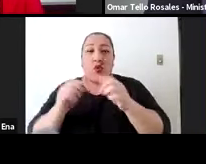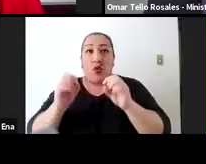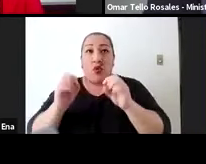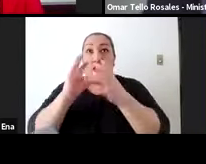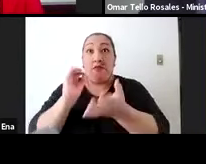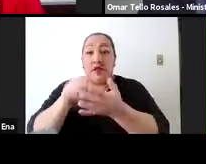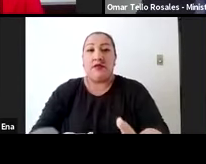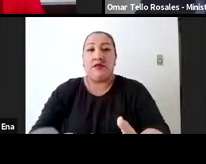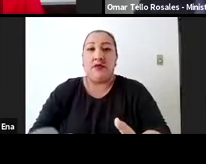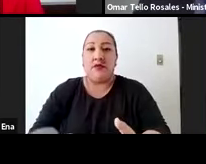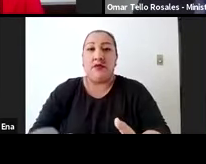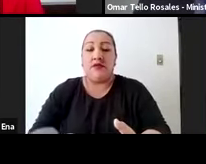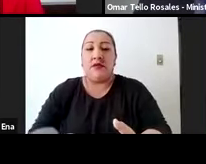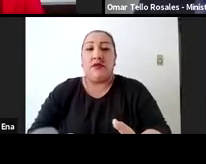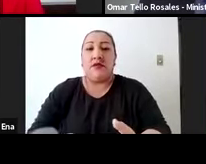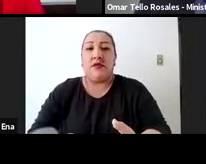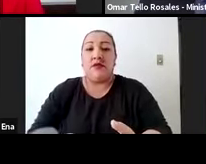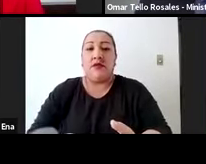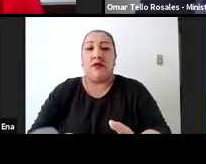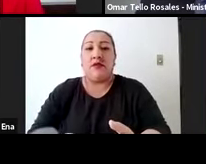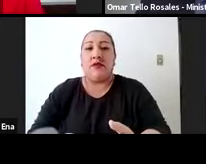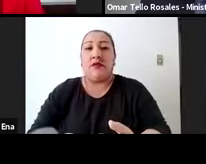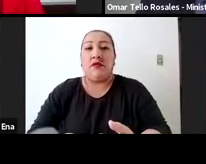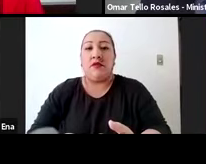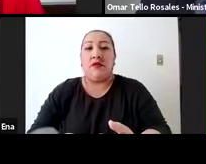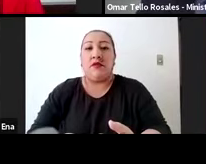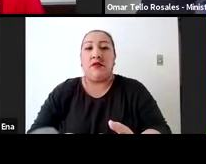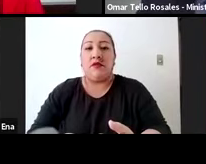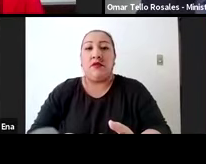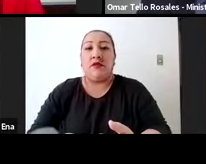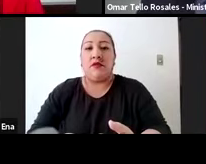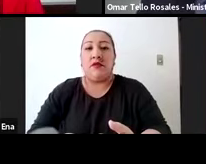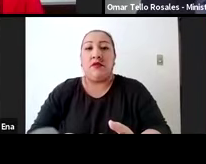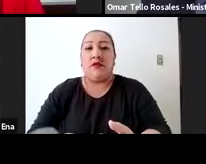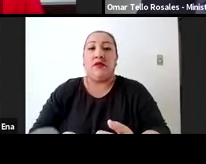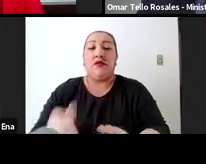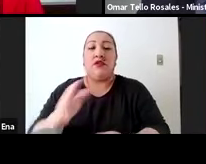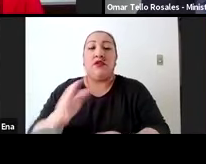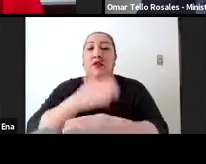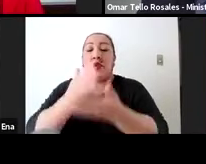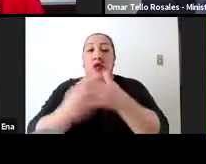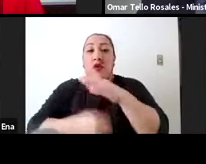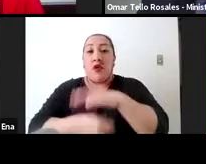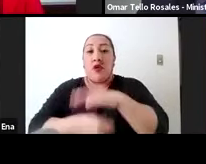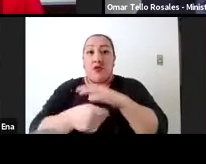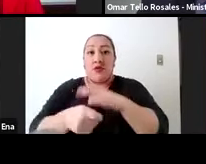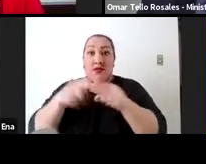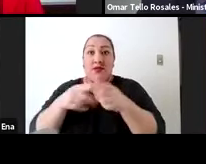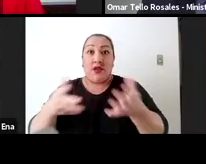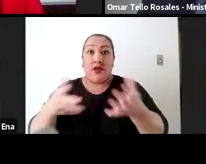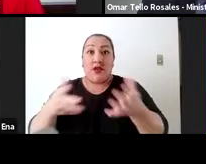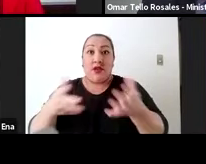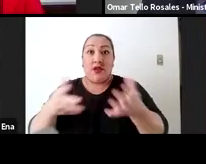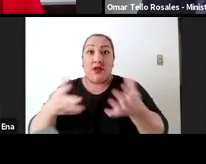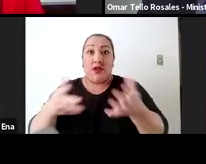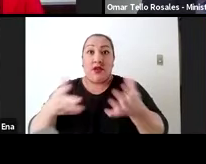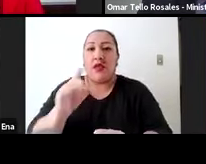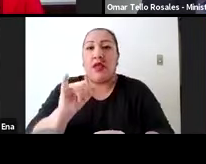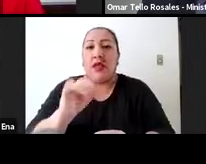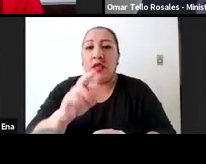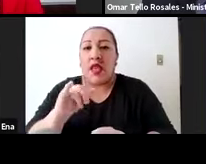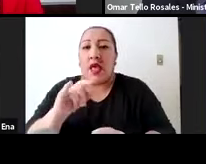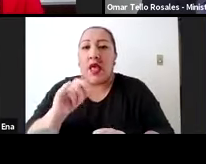en el sistema de justicia anticorrupción. Y en esa medida yo quería preguntarle a Idail Rojas, por favor, si